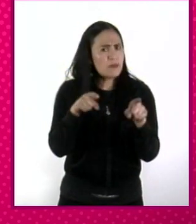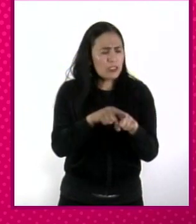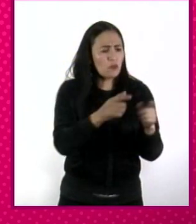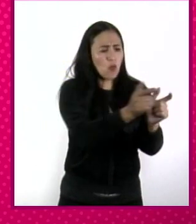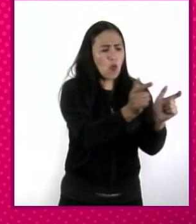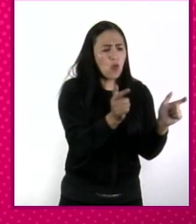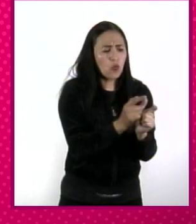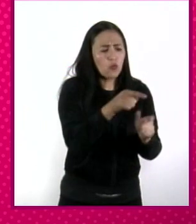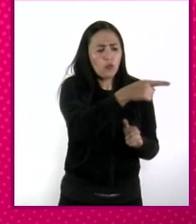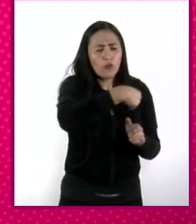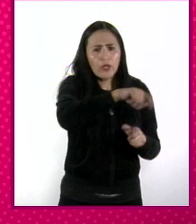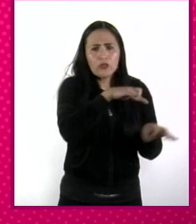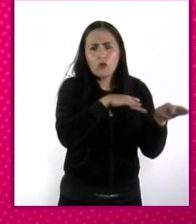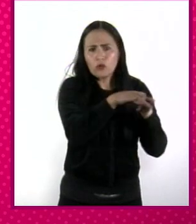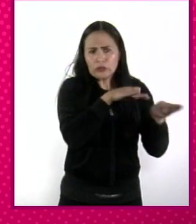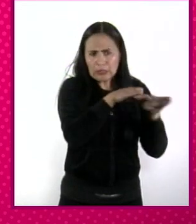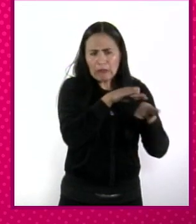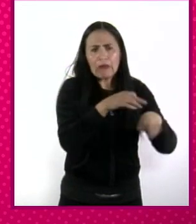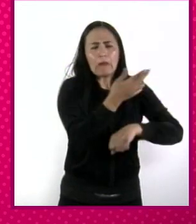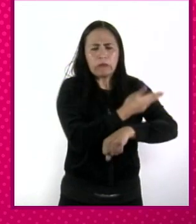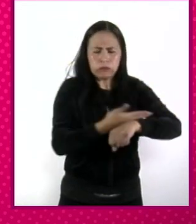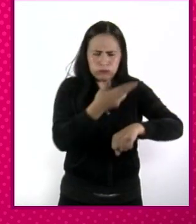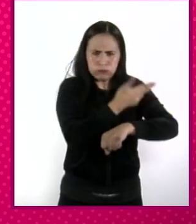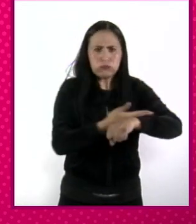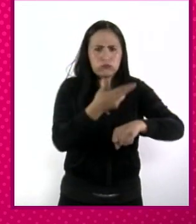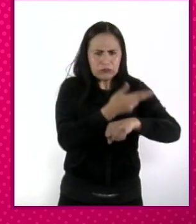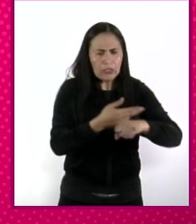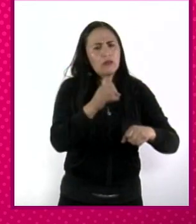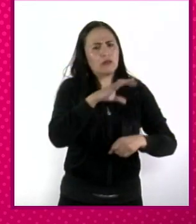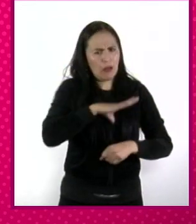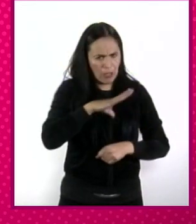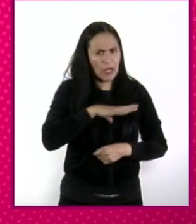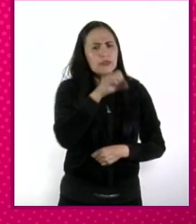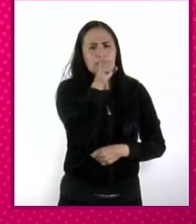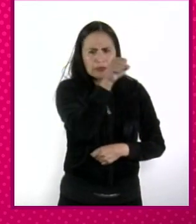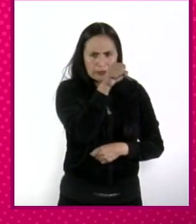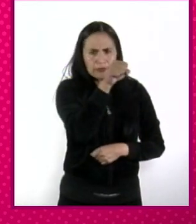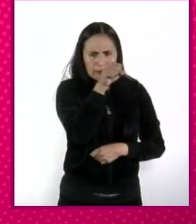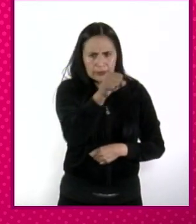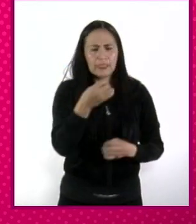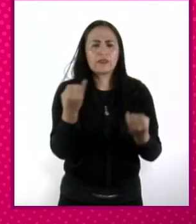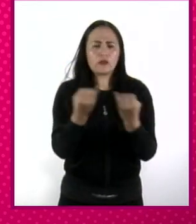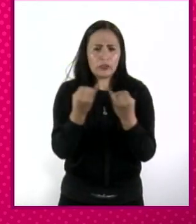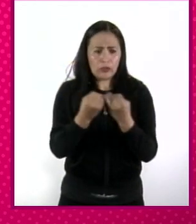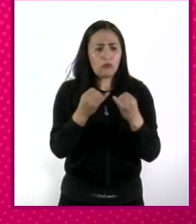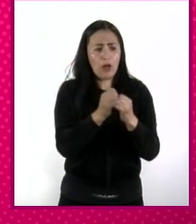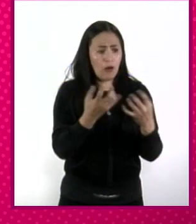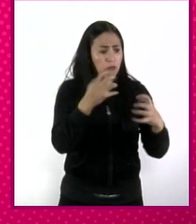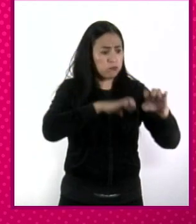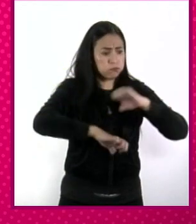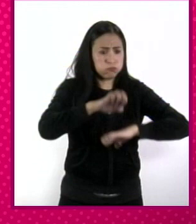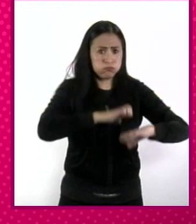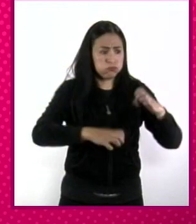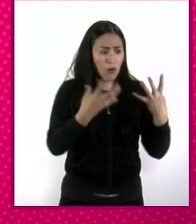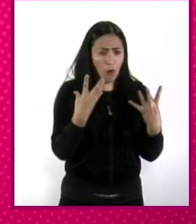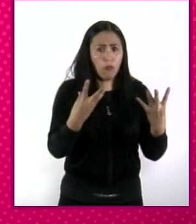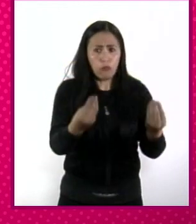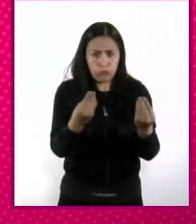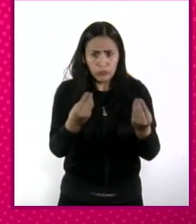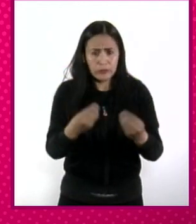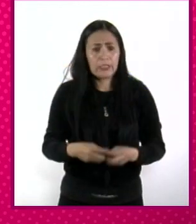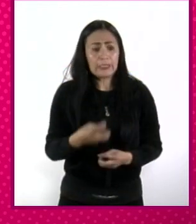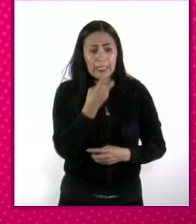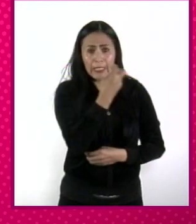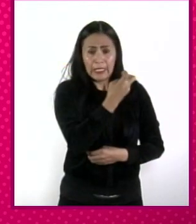obreras muy bien organizadas, sindicatos, además son numerosas y su fuerza es la